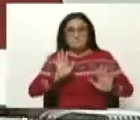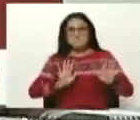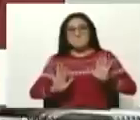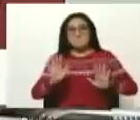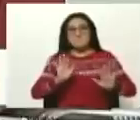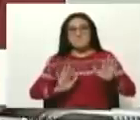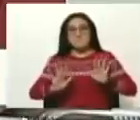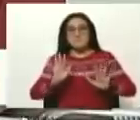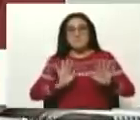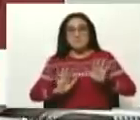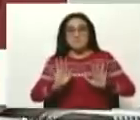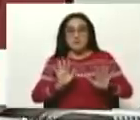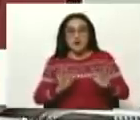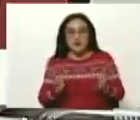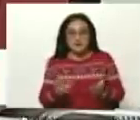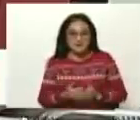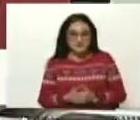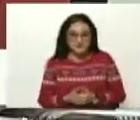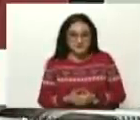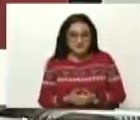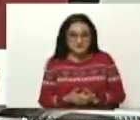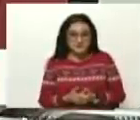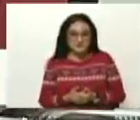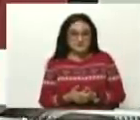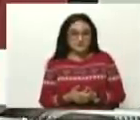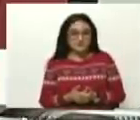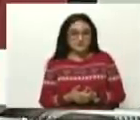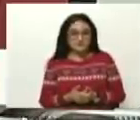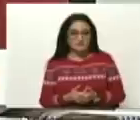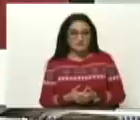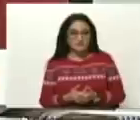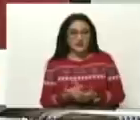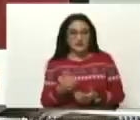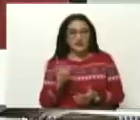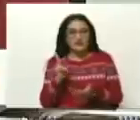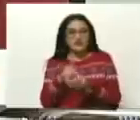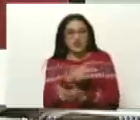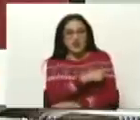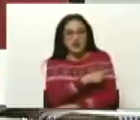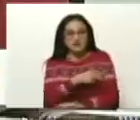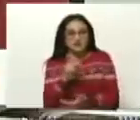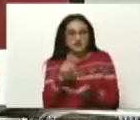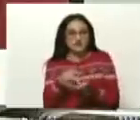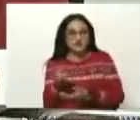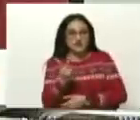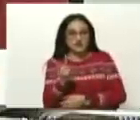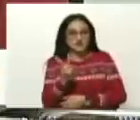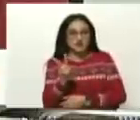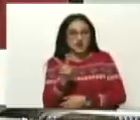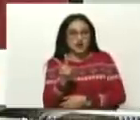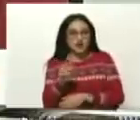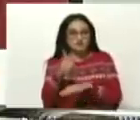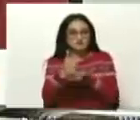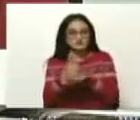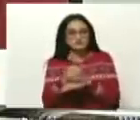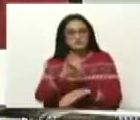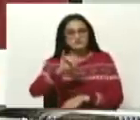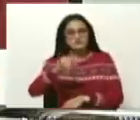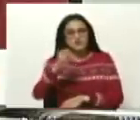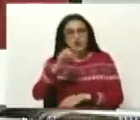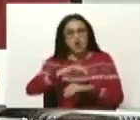de esa tónica, y bueno, fue la delegación venezolana dirigida por el hermano Jorge Rodríguez